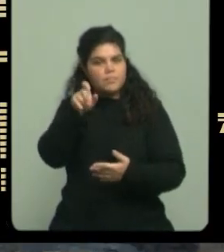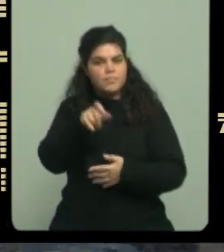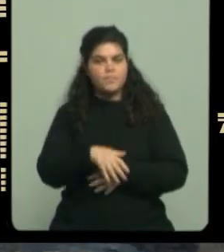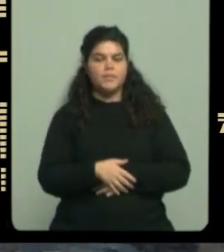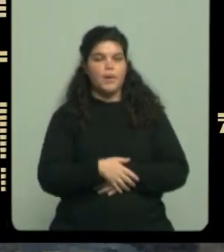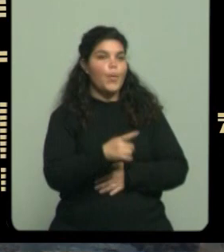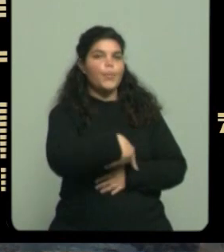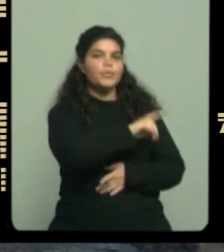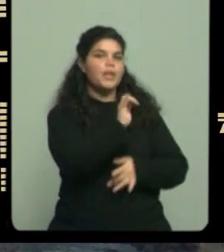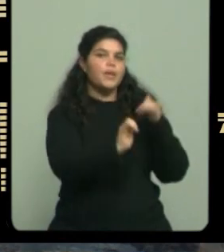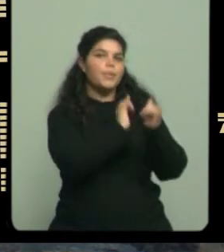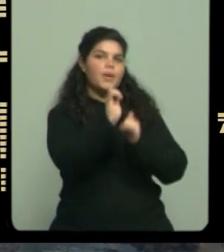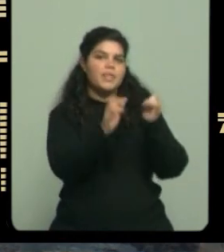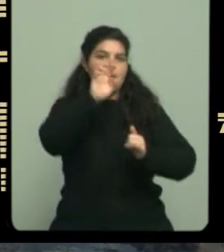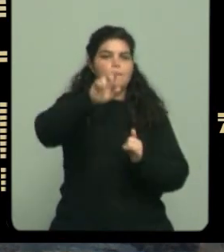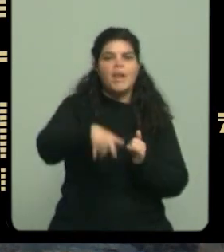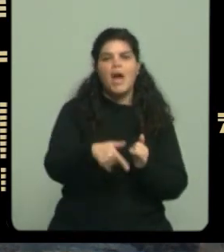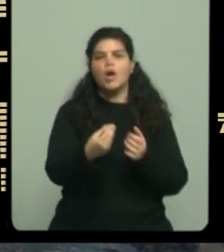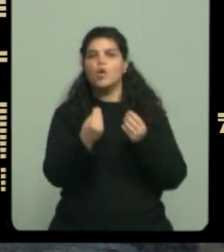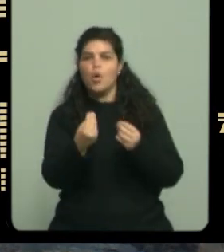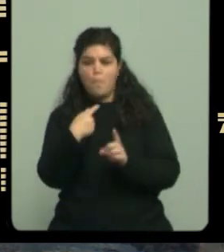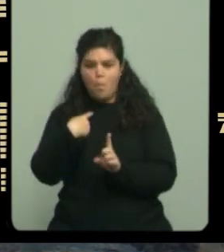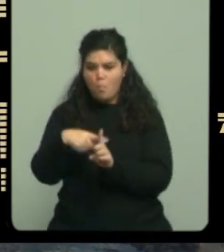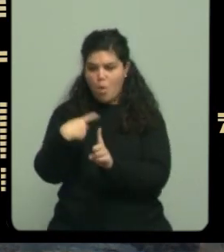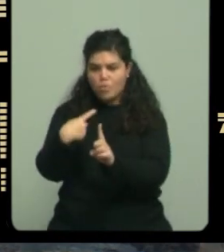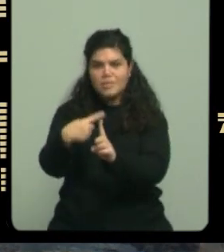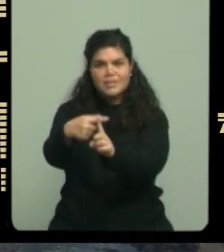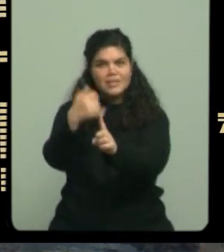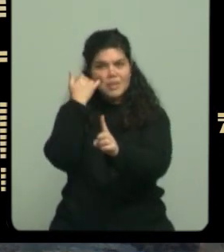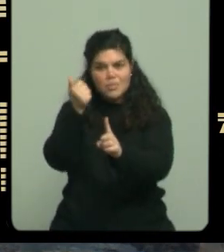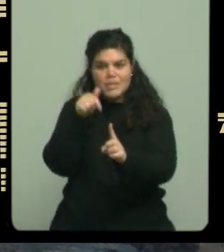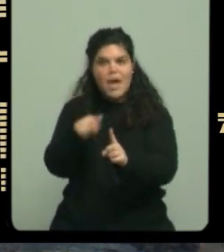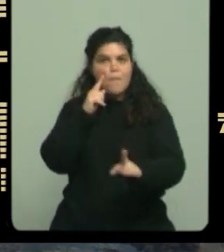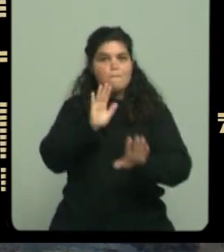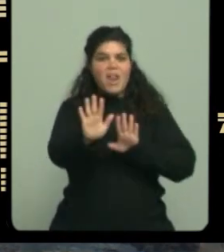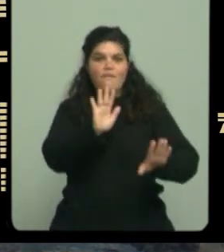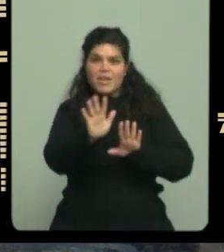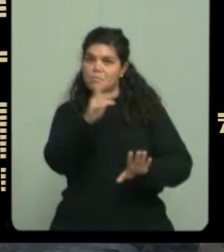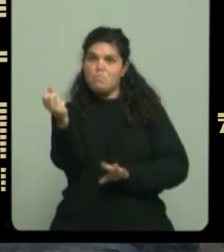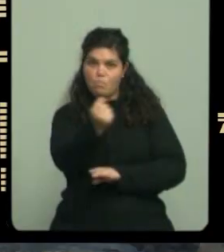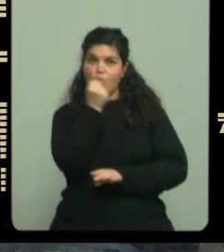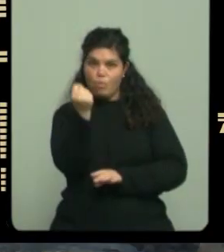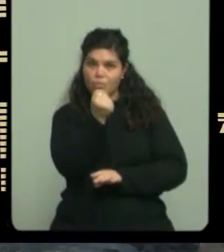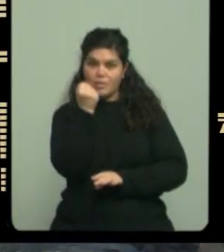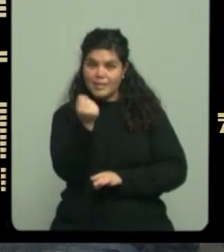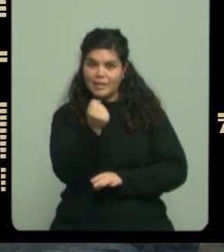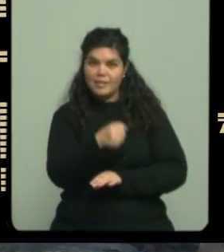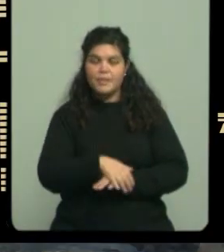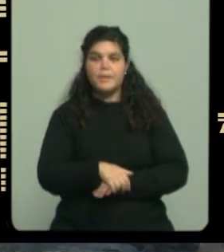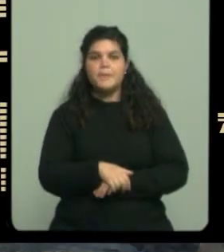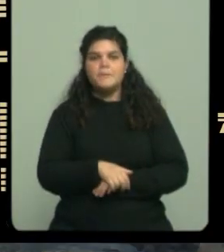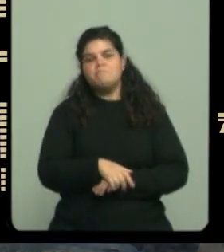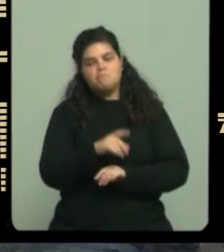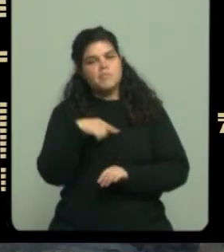vienen aplicando, ¿cómo ustedes evalúan, ¿no? lo positivo que tiene esto de prevenir, por ejemplo? ¿Cómo, me imagino que es algo